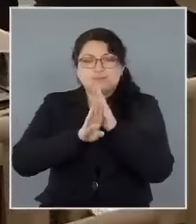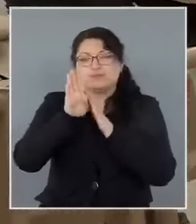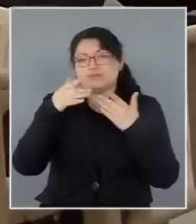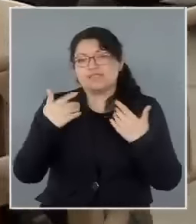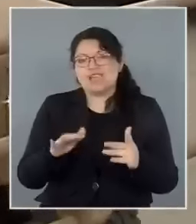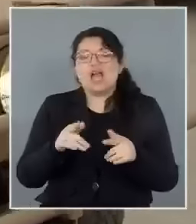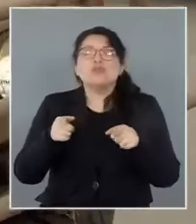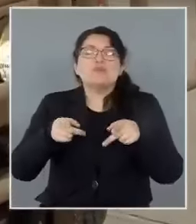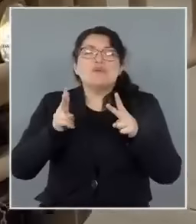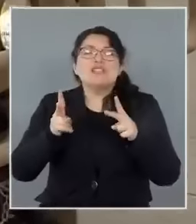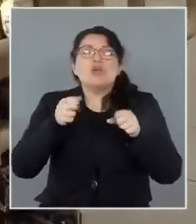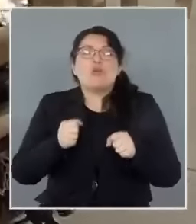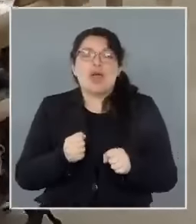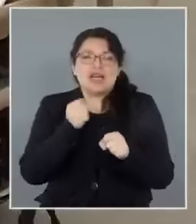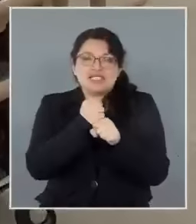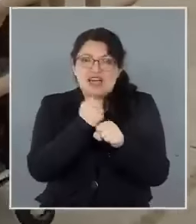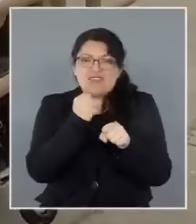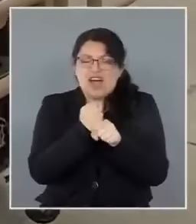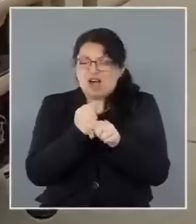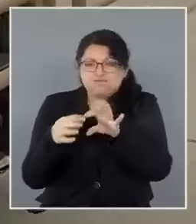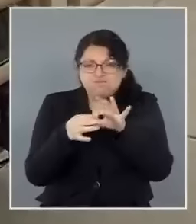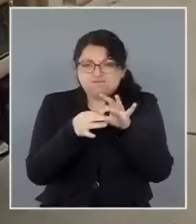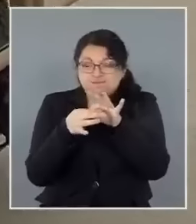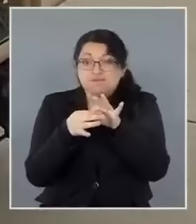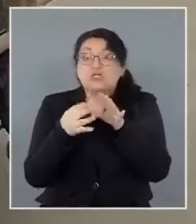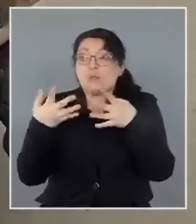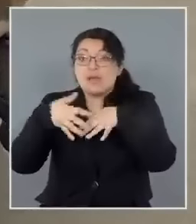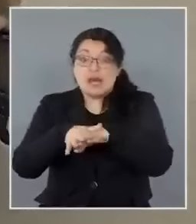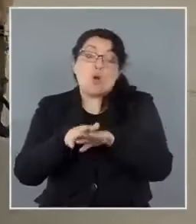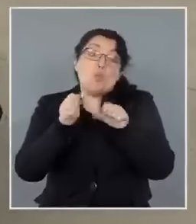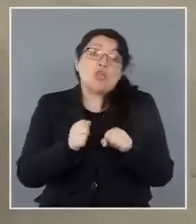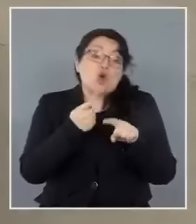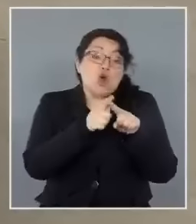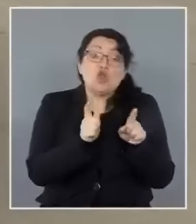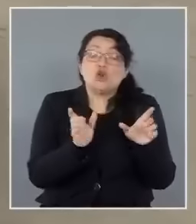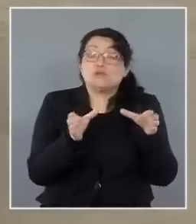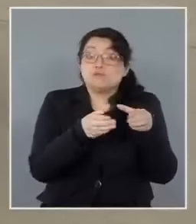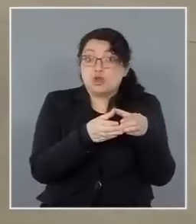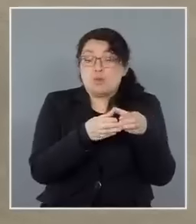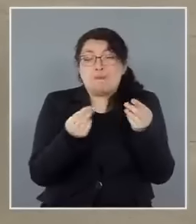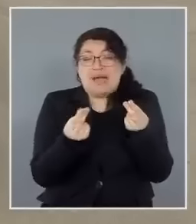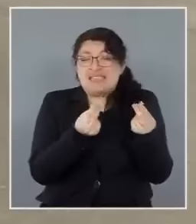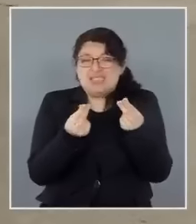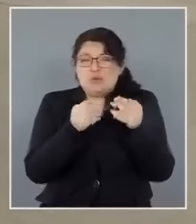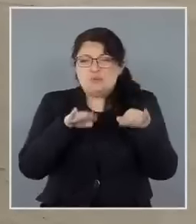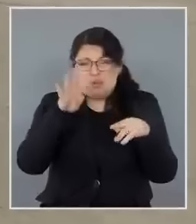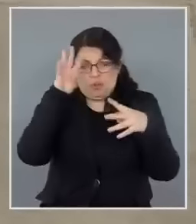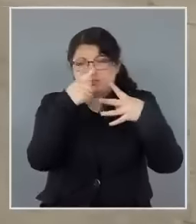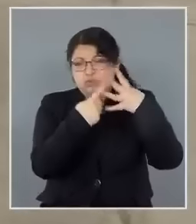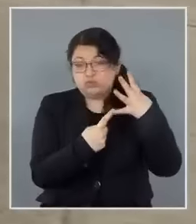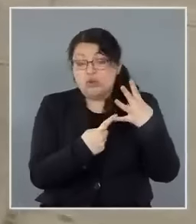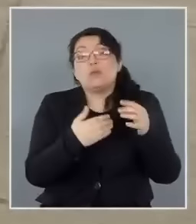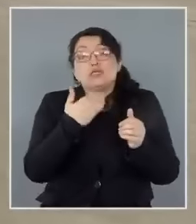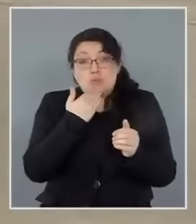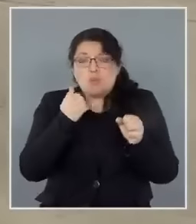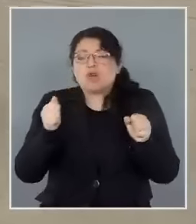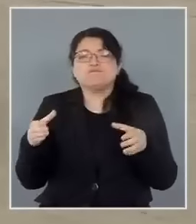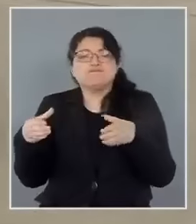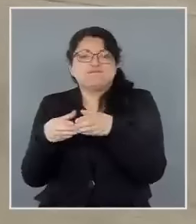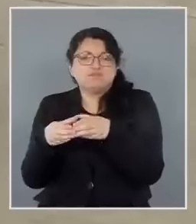permitiéndoles operar en forma conjunta y combinada, ya sea con unidades líderes de otras ramas de la Defensa Nacional, como también